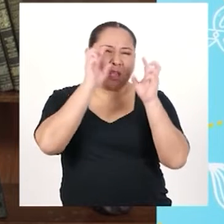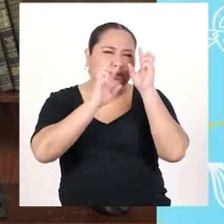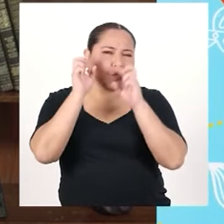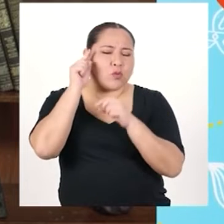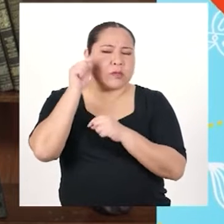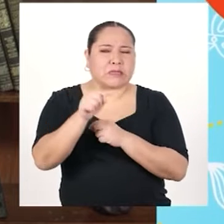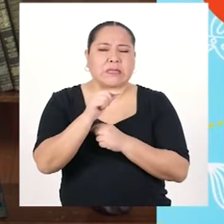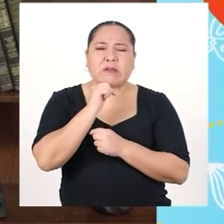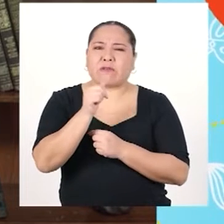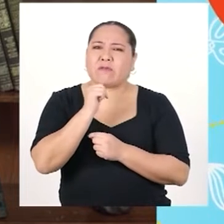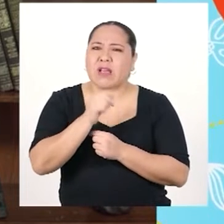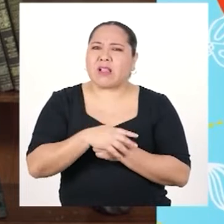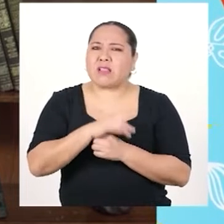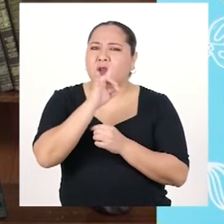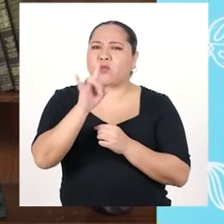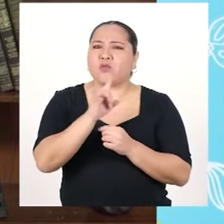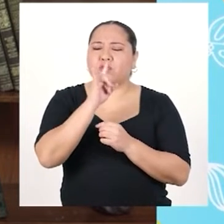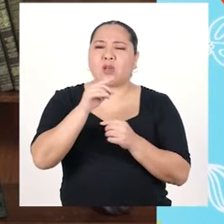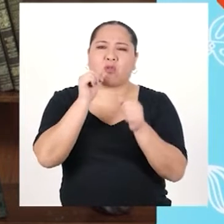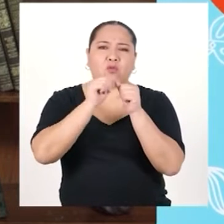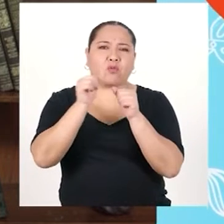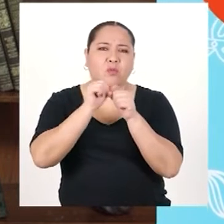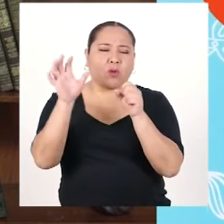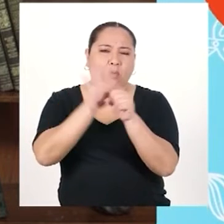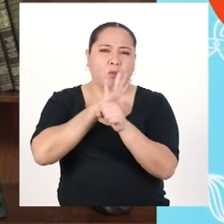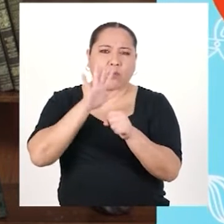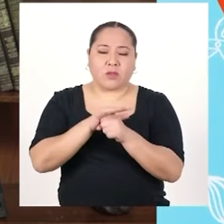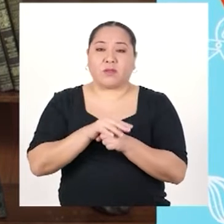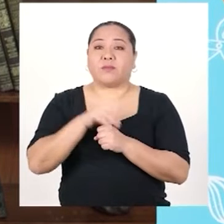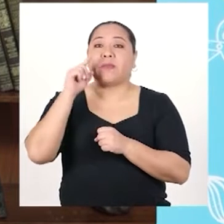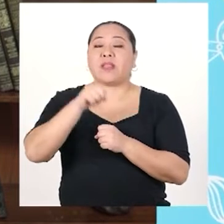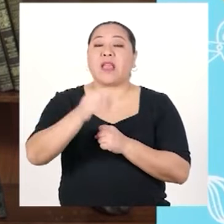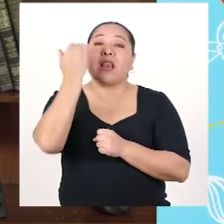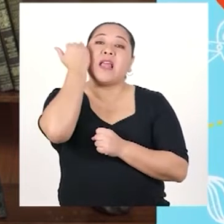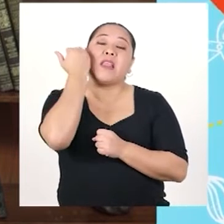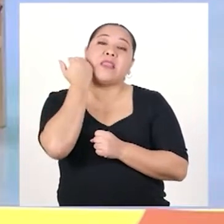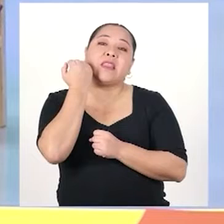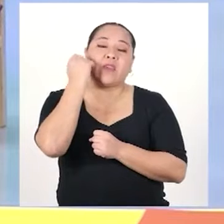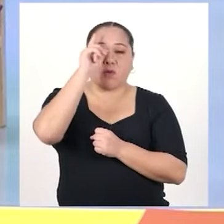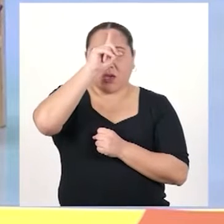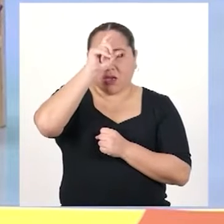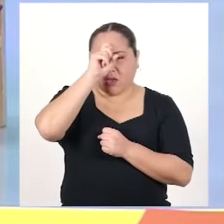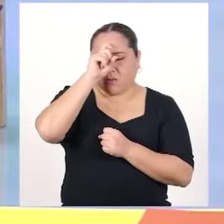cuales no era suficiente emplear los números enteros en el antiguo Egipto.